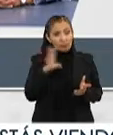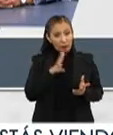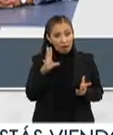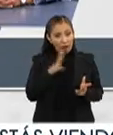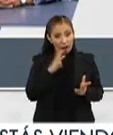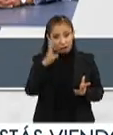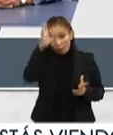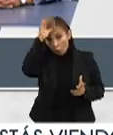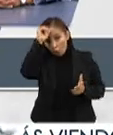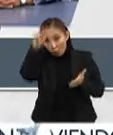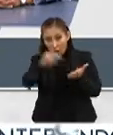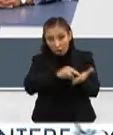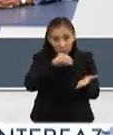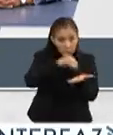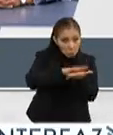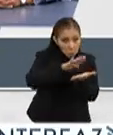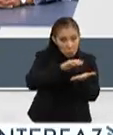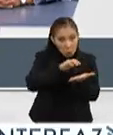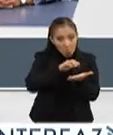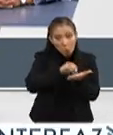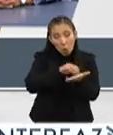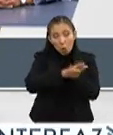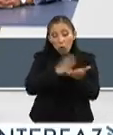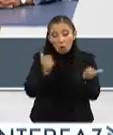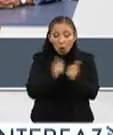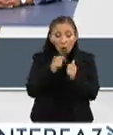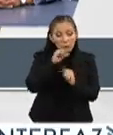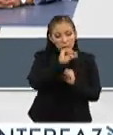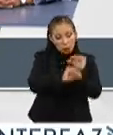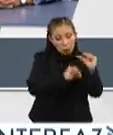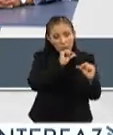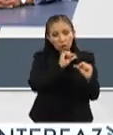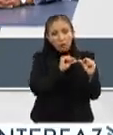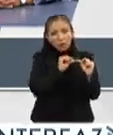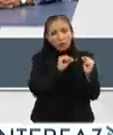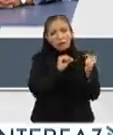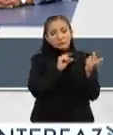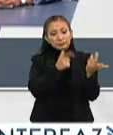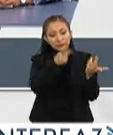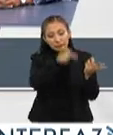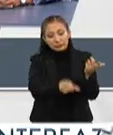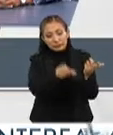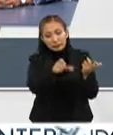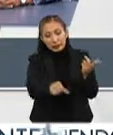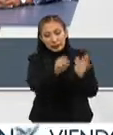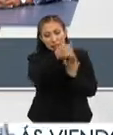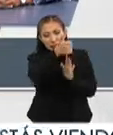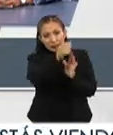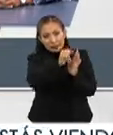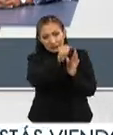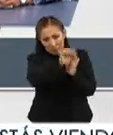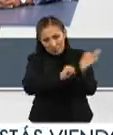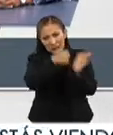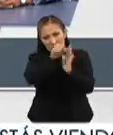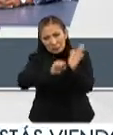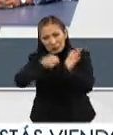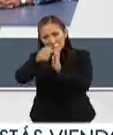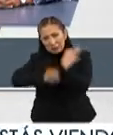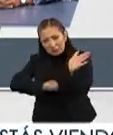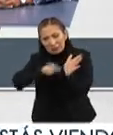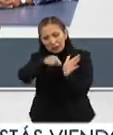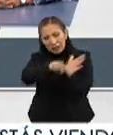existen convenios a partir de conforme se van desarrollando los distintos semestres para